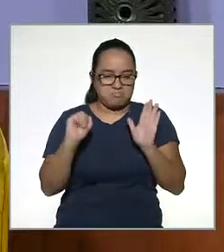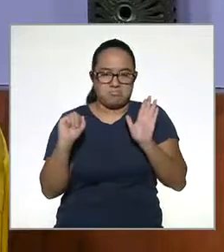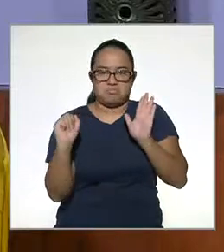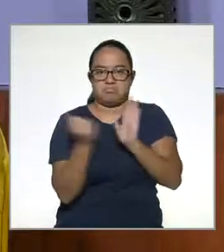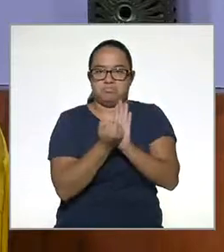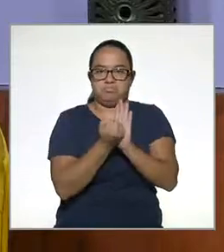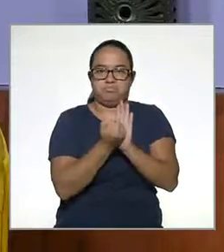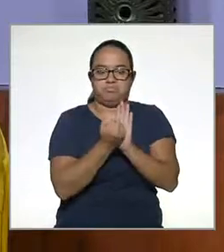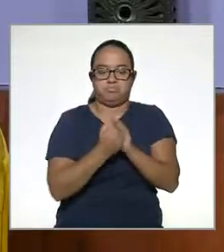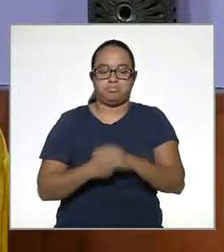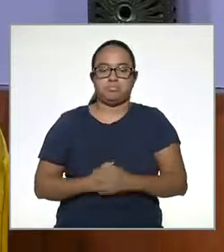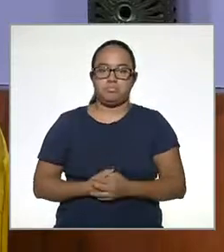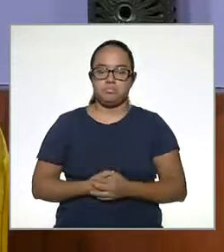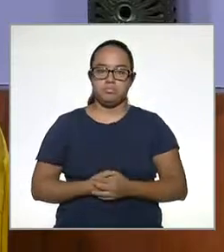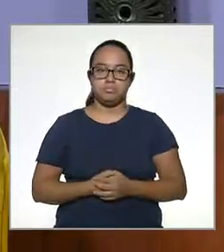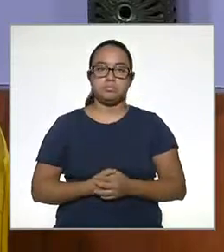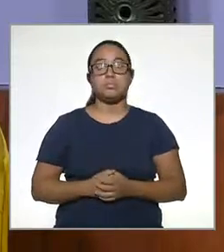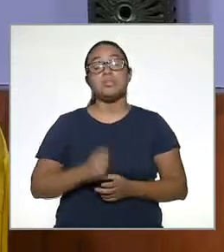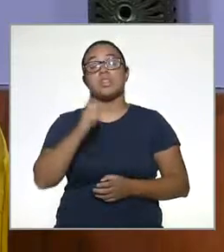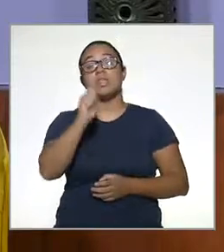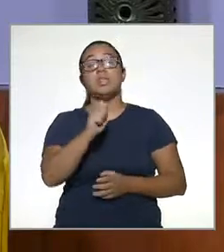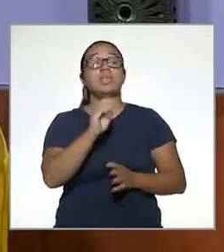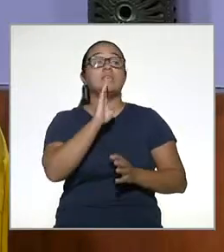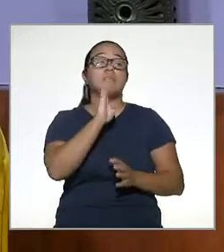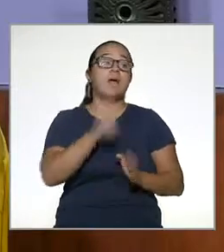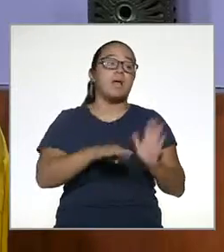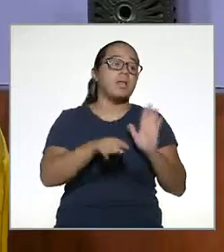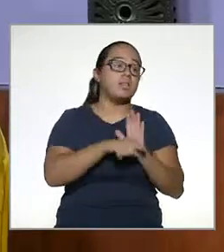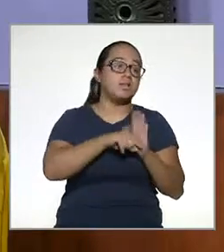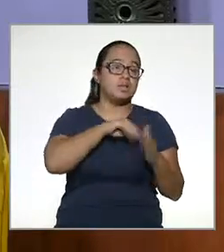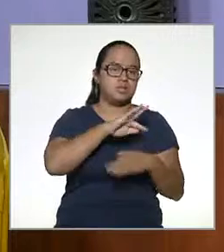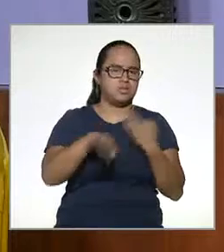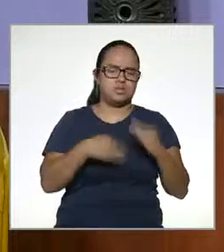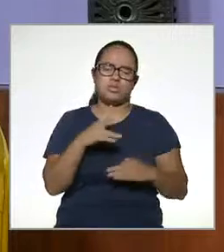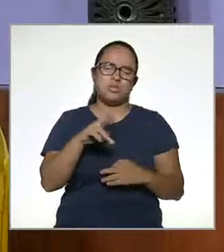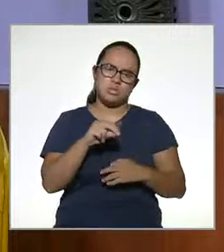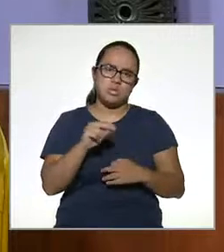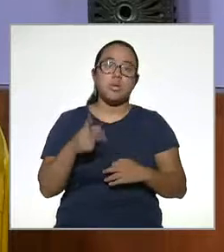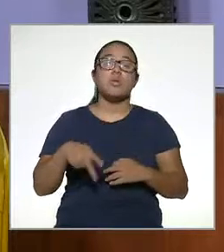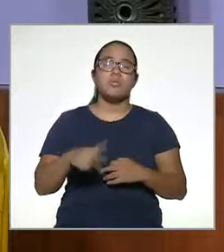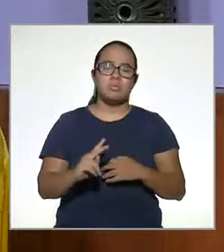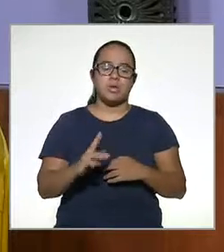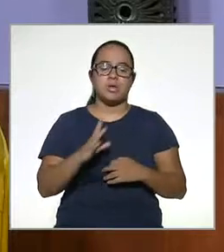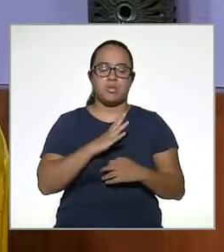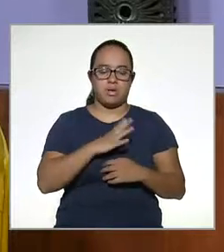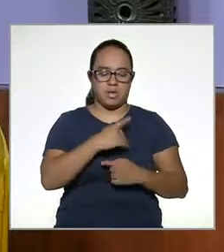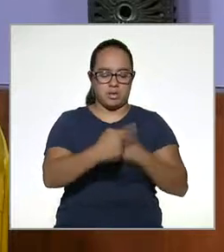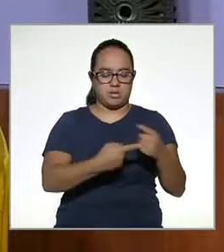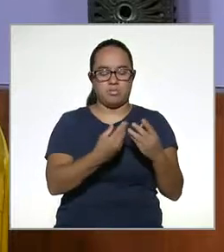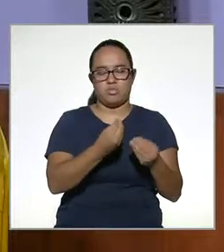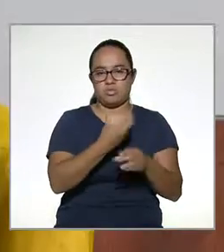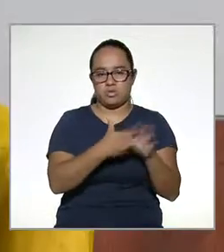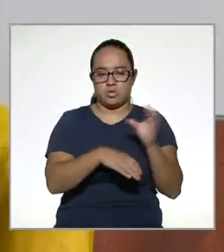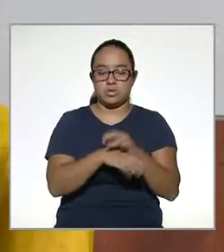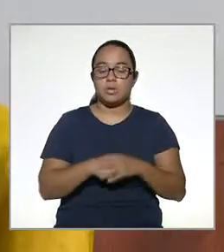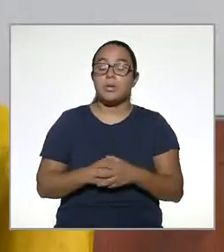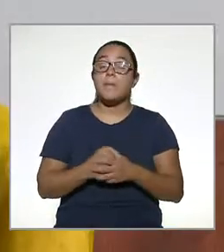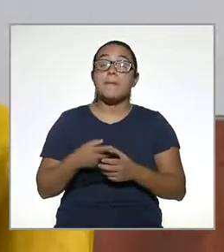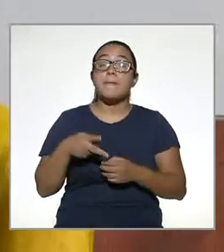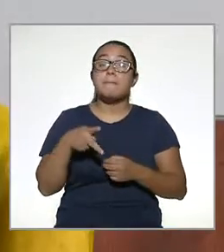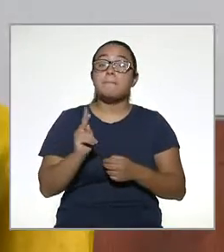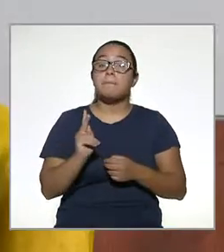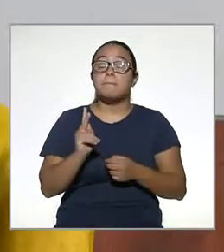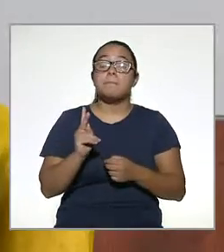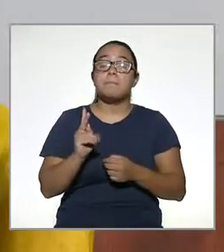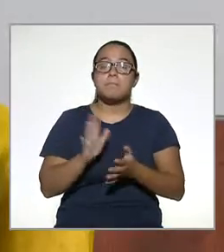no es todo, la verdad, que tan desalentador en ese sentido, aunque, por supuesto, hay muchos efectos que pueden Pero lo que representa, digamos, y